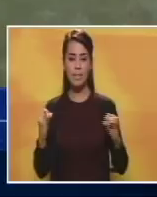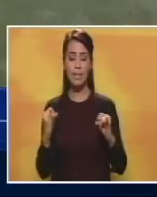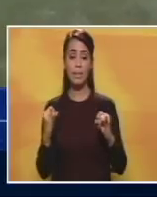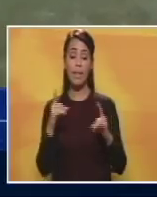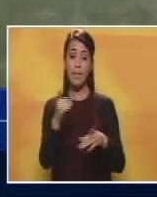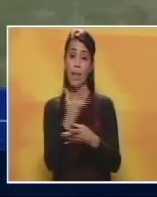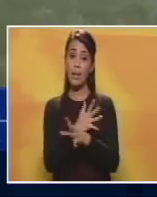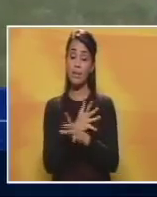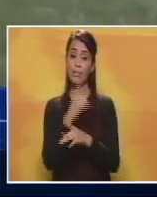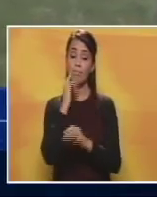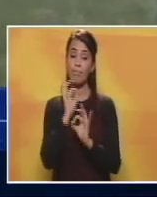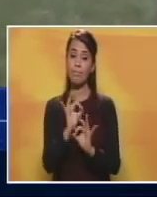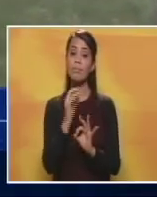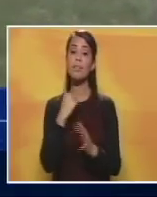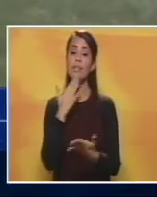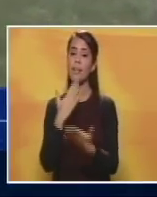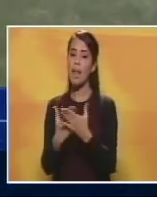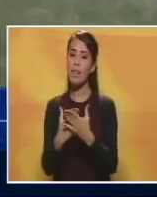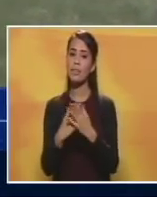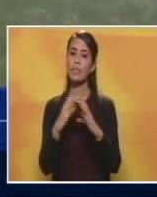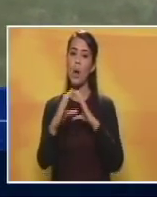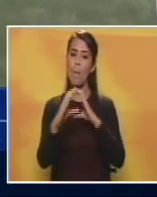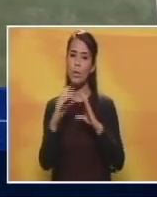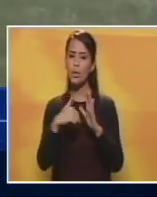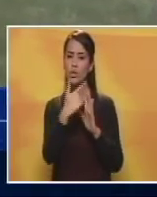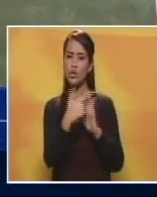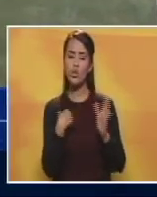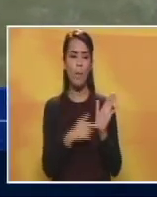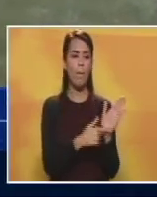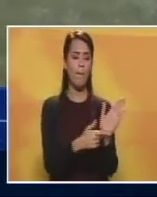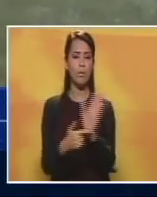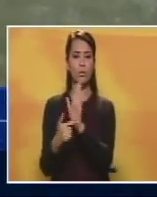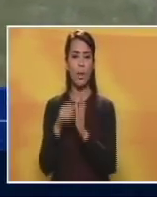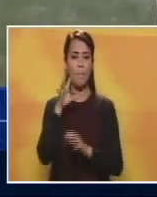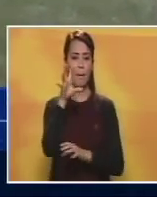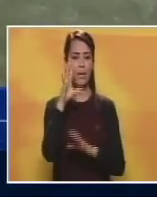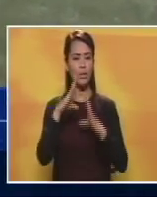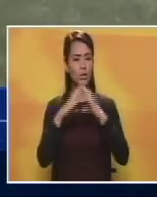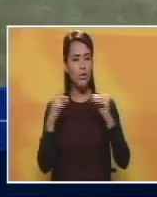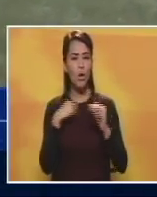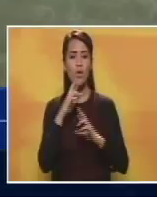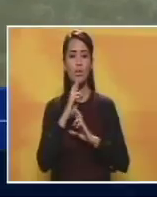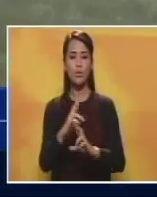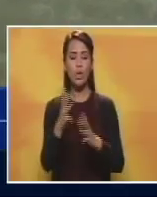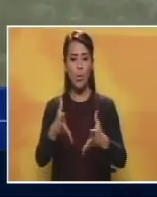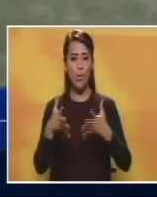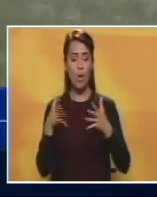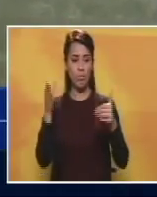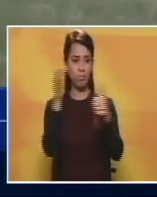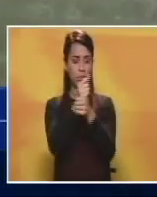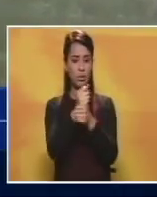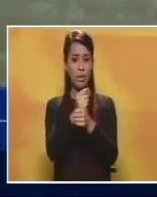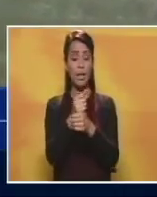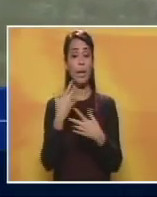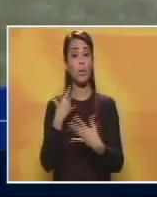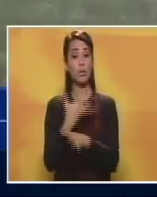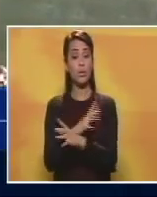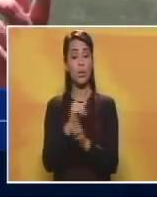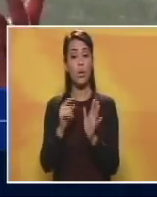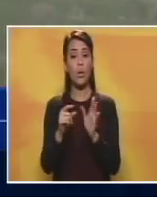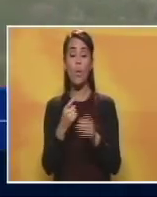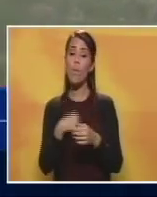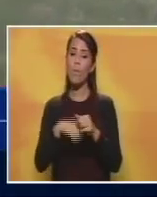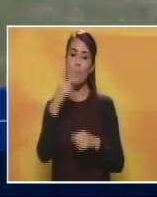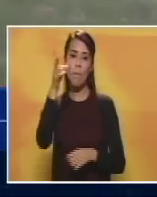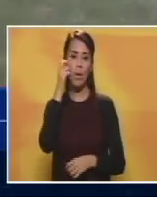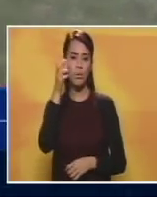Centroamericanos y del Caribe. Agradecer a los medios de comunicación para mostrarle al país todos los días los resultados, los esfuerzos, los logros que tenga nuestra generación de oro y que podamos escuchar a